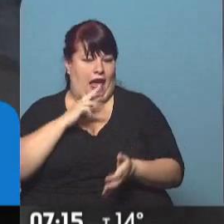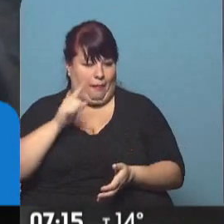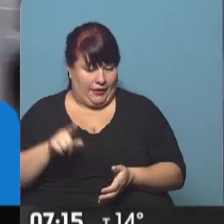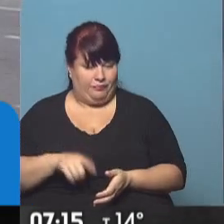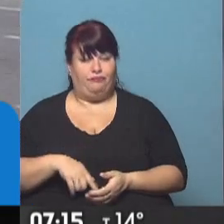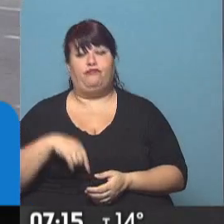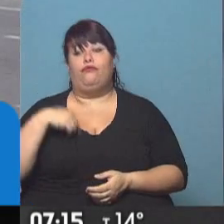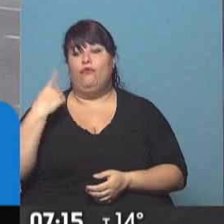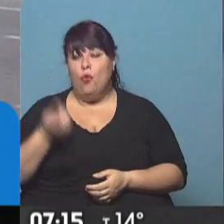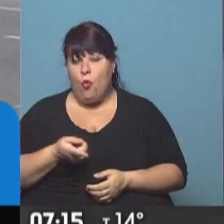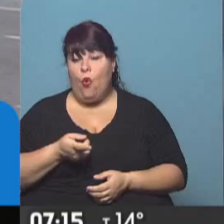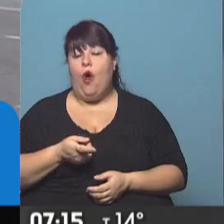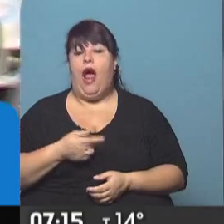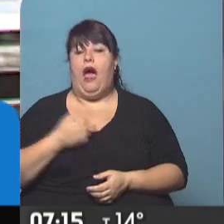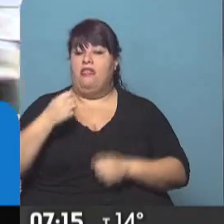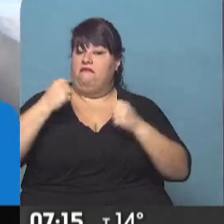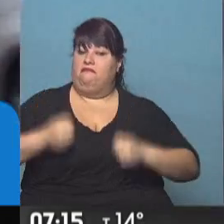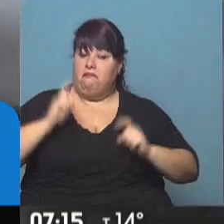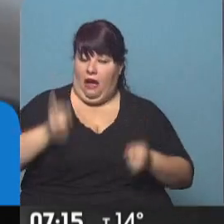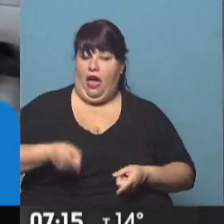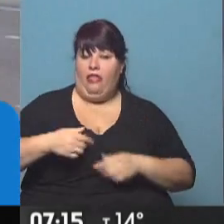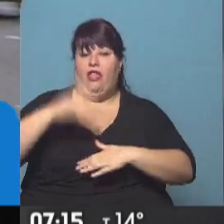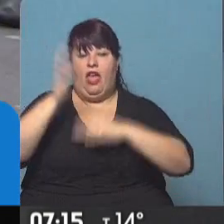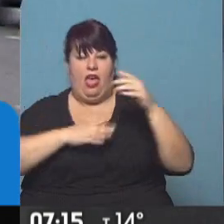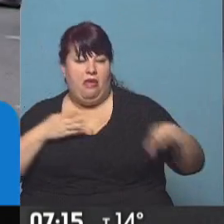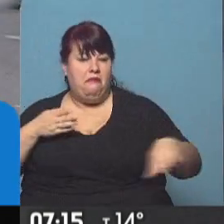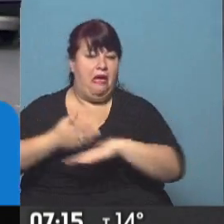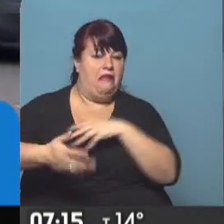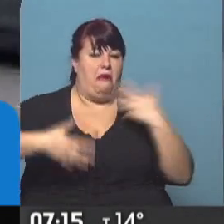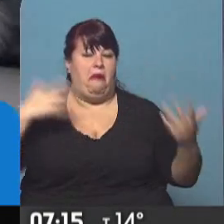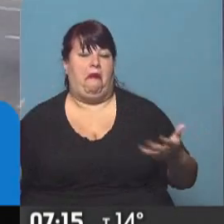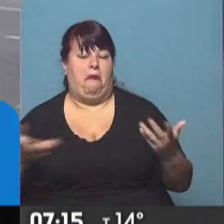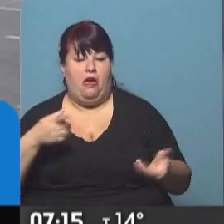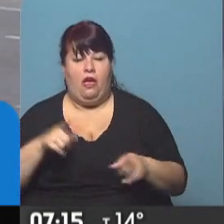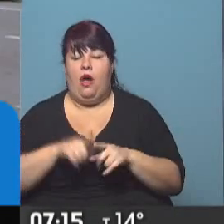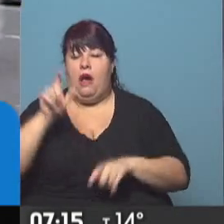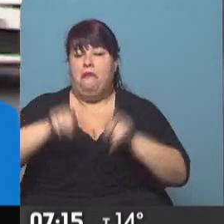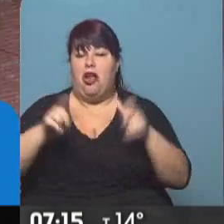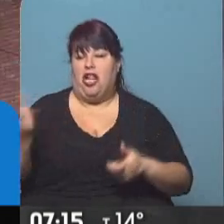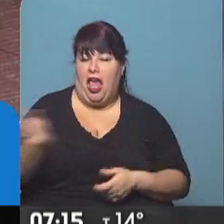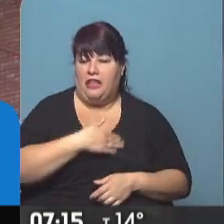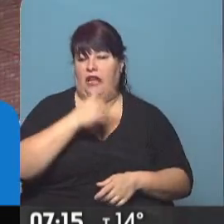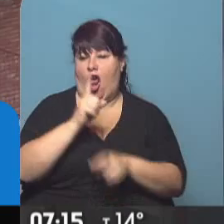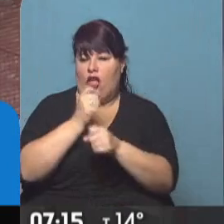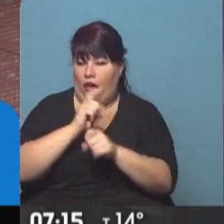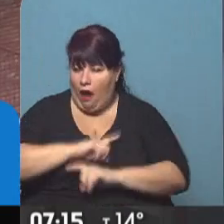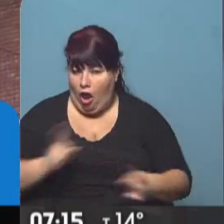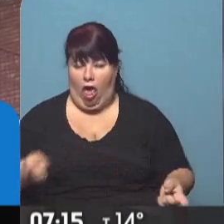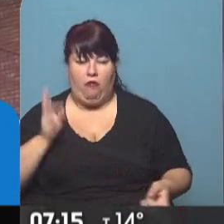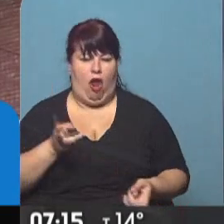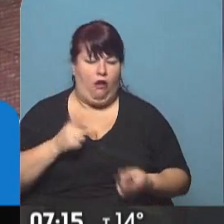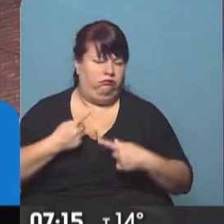cuando no decidí cuando quería hacer sin poner ingresaron las obras con violencia se acaba la gente de las obras no lo dejaba trabajar